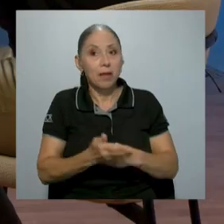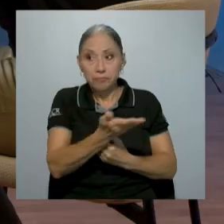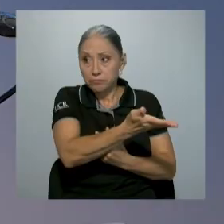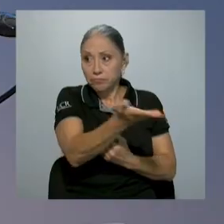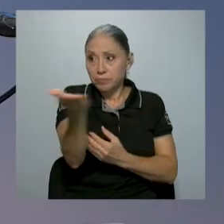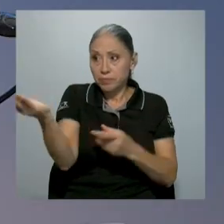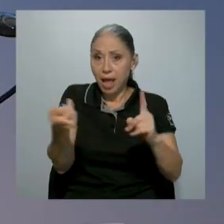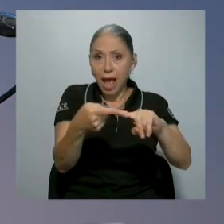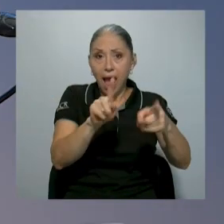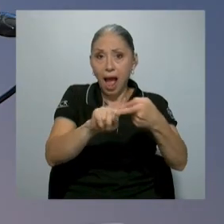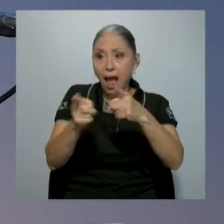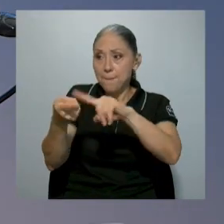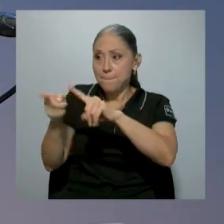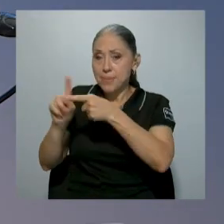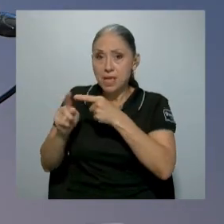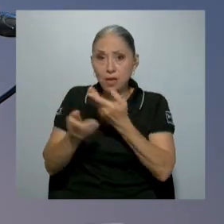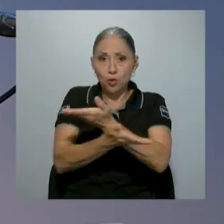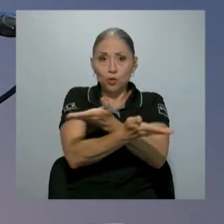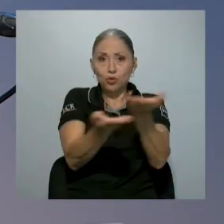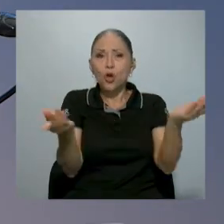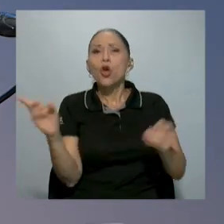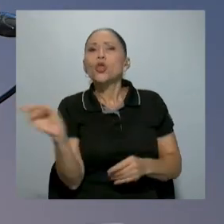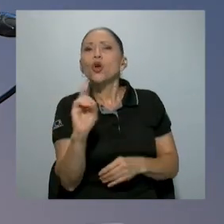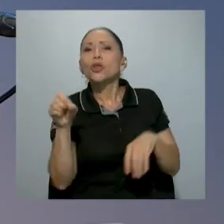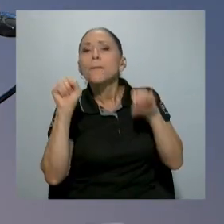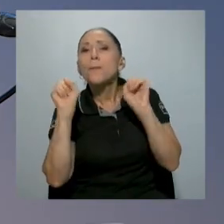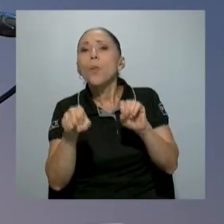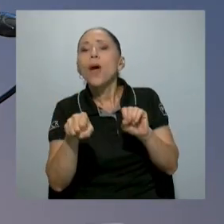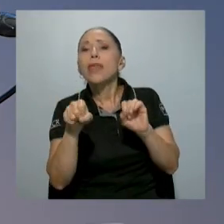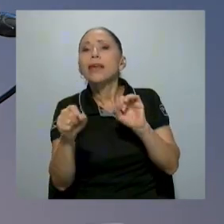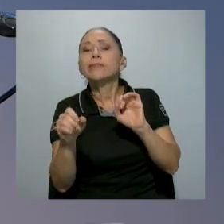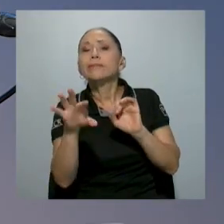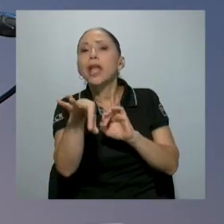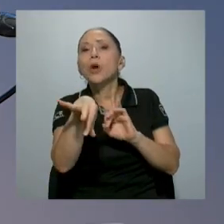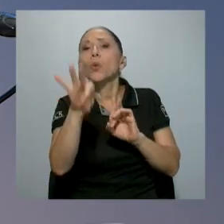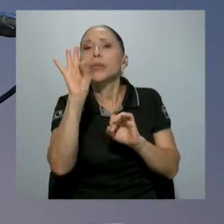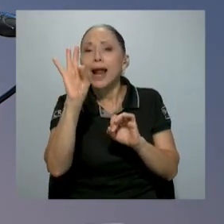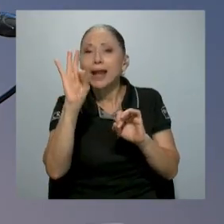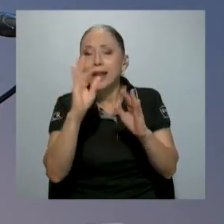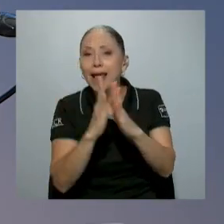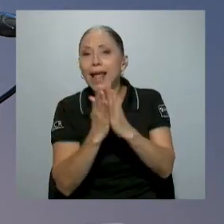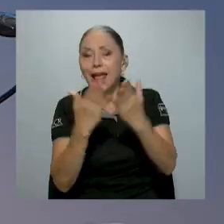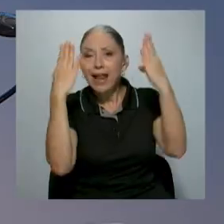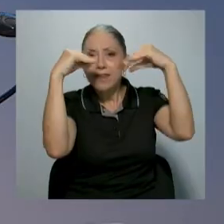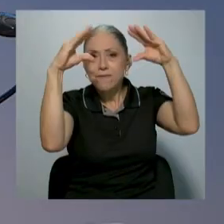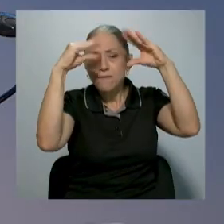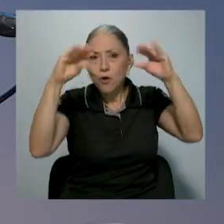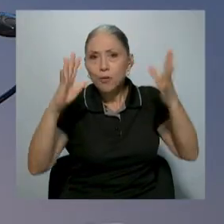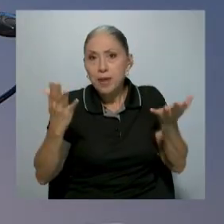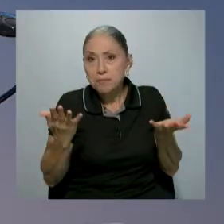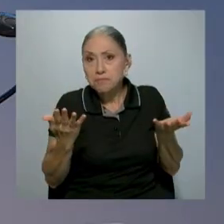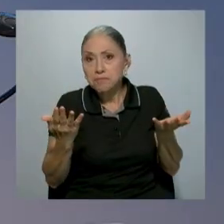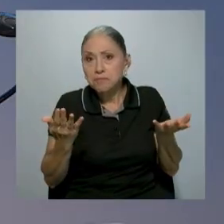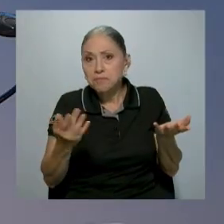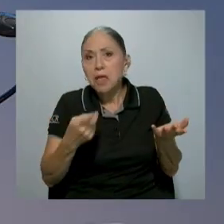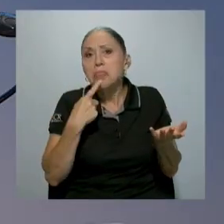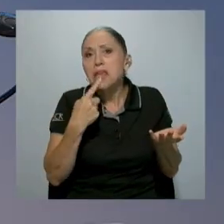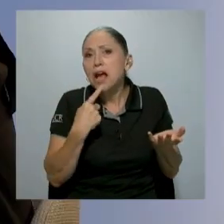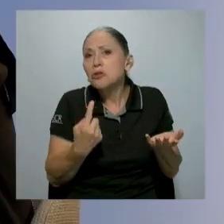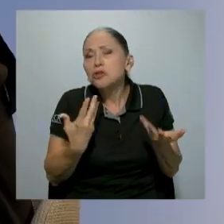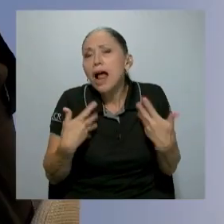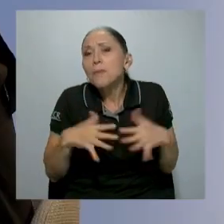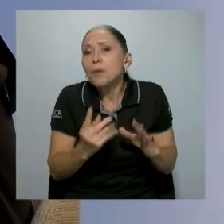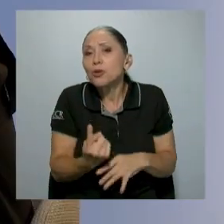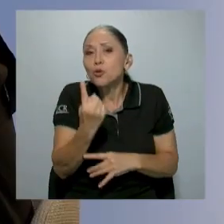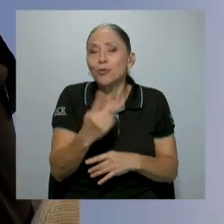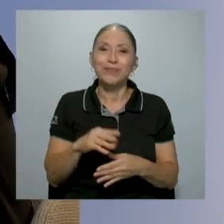amigos encontrar el informe. Puede ser que en más de un lugar, pero díganos solo por lo menos uno, el más cortito. En la